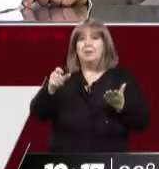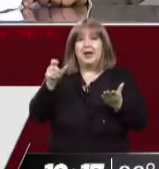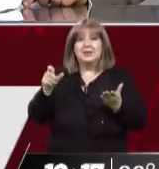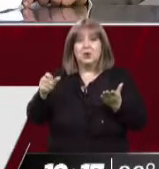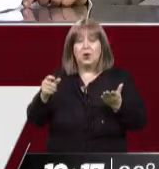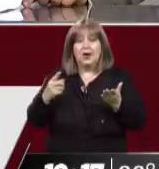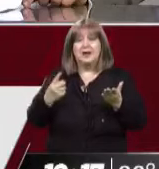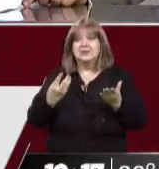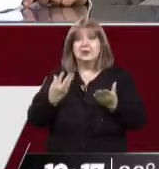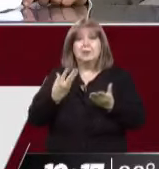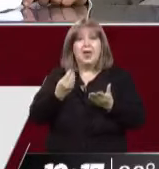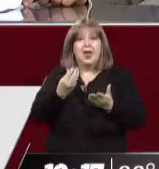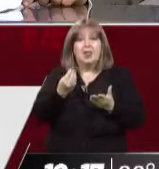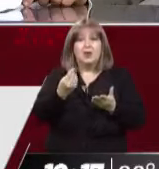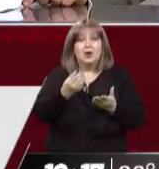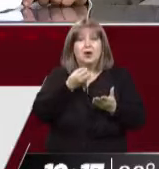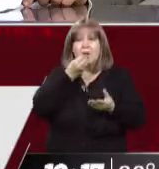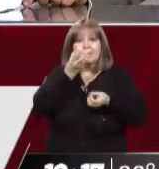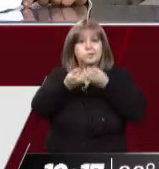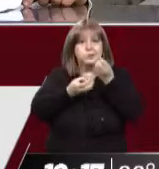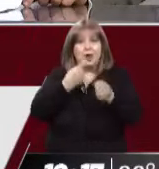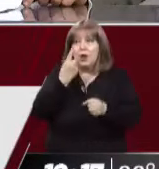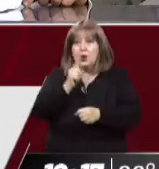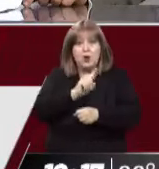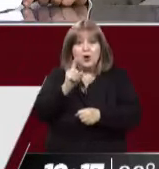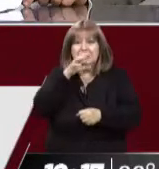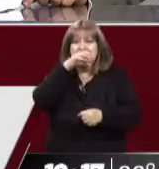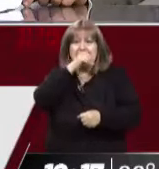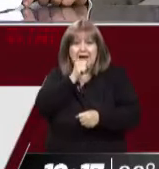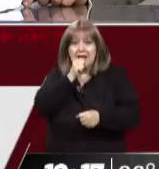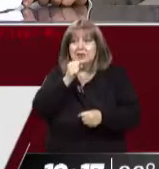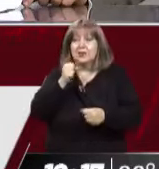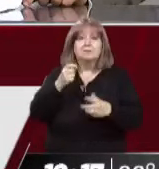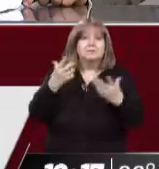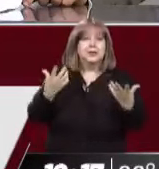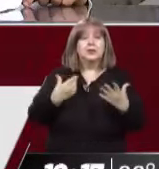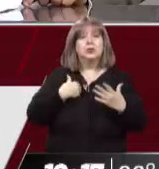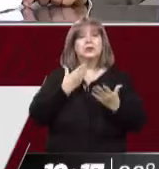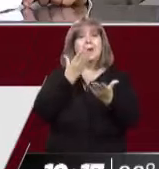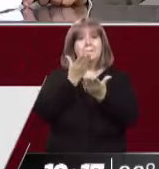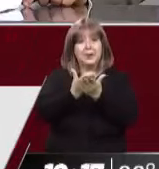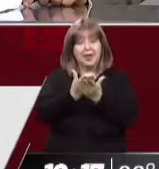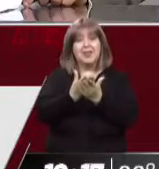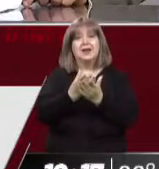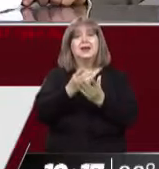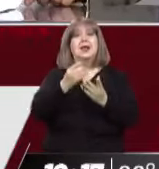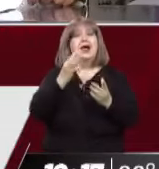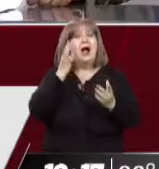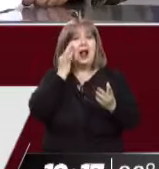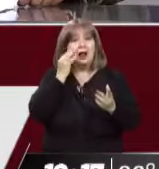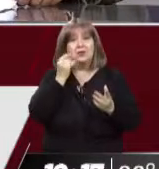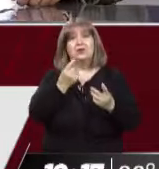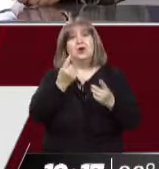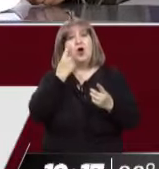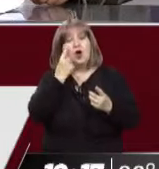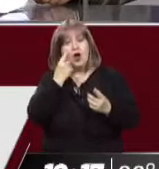silencio porque tienen miedo de hablar. Y a esto es a lo que se solicita, ¿no? De que aquella persona que pueda brindar un dato certero